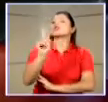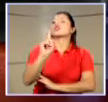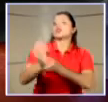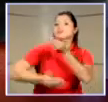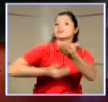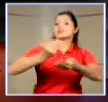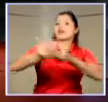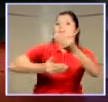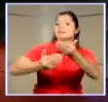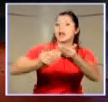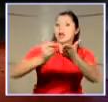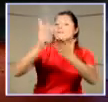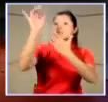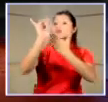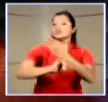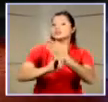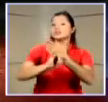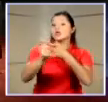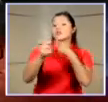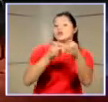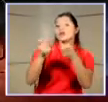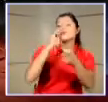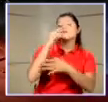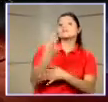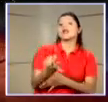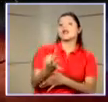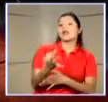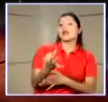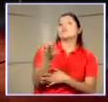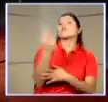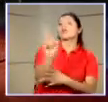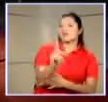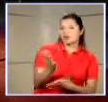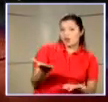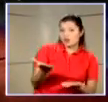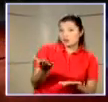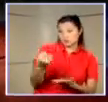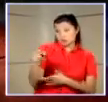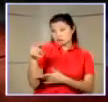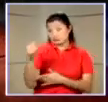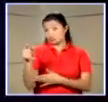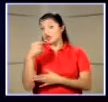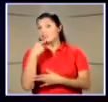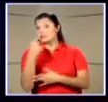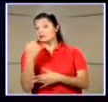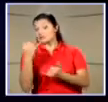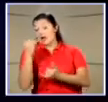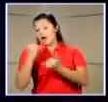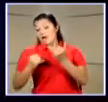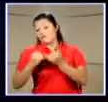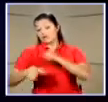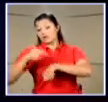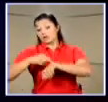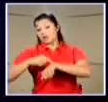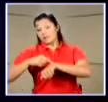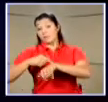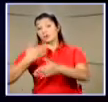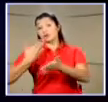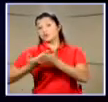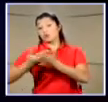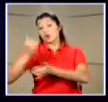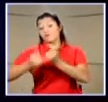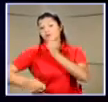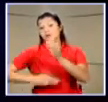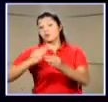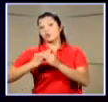de contingencia fiscal? Si lo que están ustedes hablándonos del fin de los tiempos, que llegó el apocalipsis por 3 puntos de